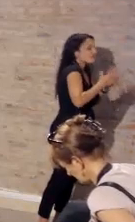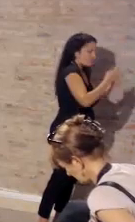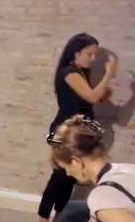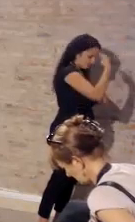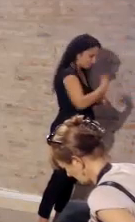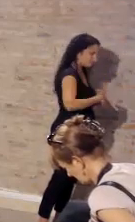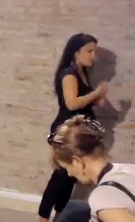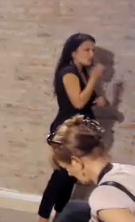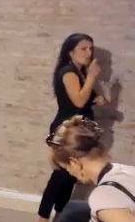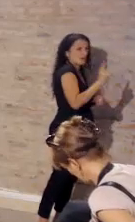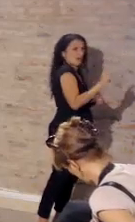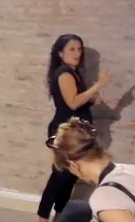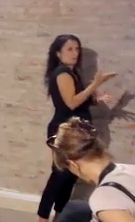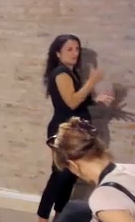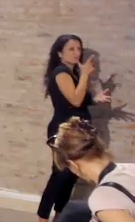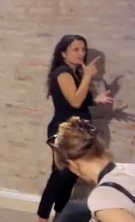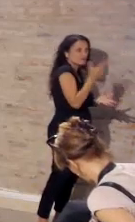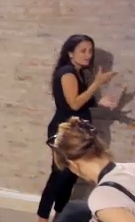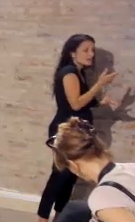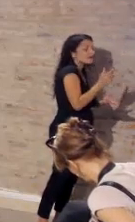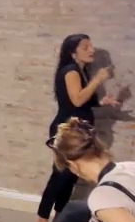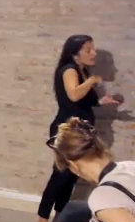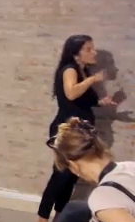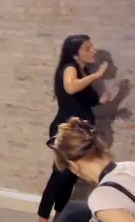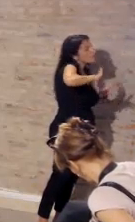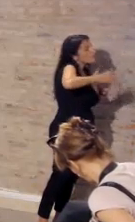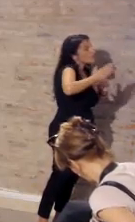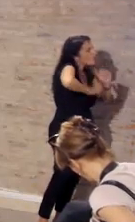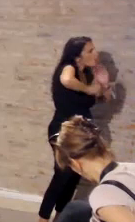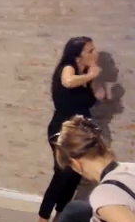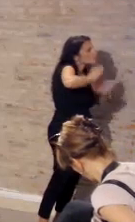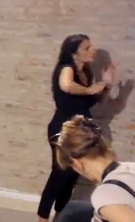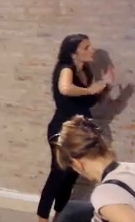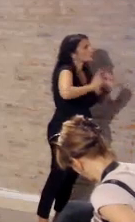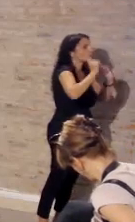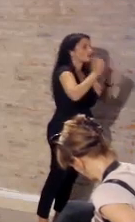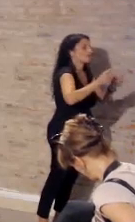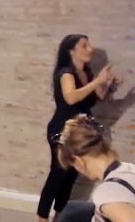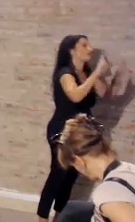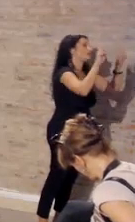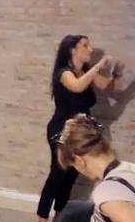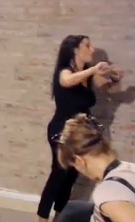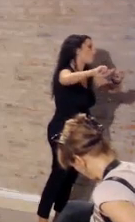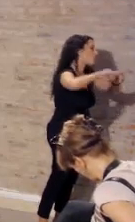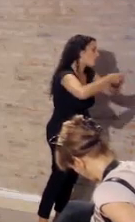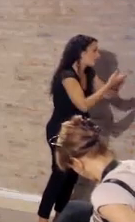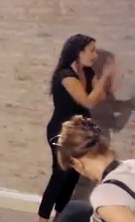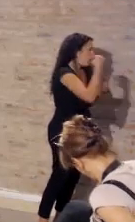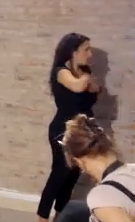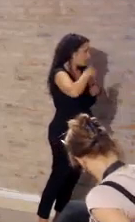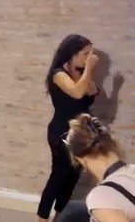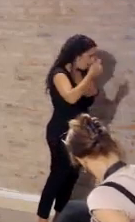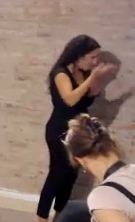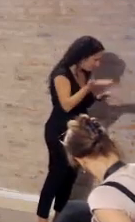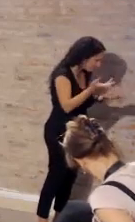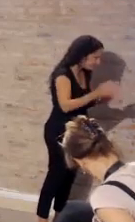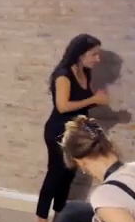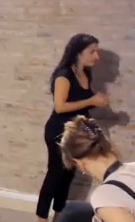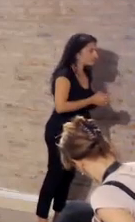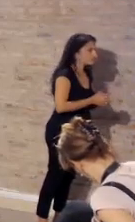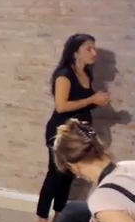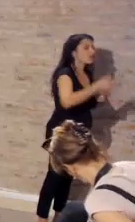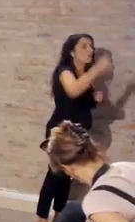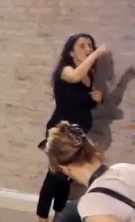cómo somos Es toda una construcción y es una construcción de identidad y una construcción política y en esto que decía da también al principio más que